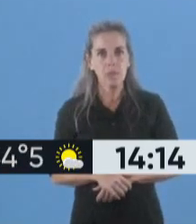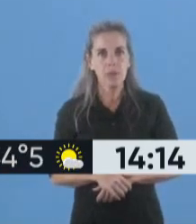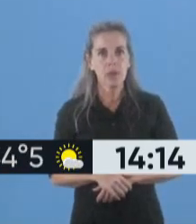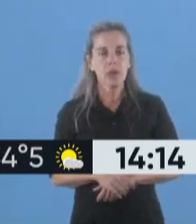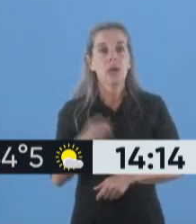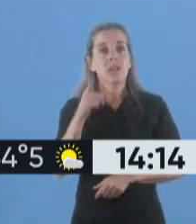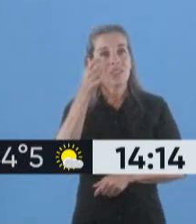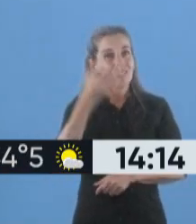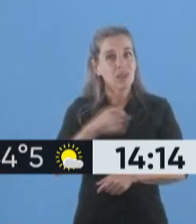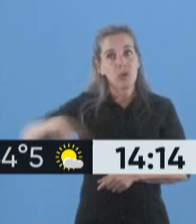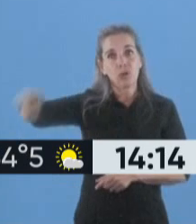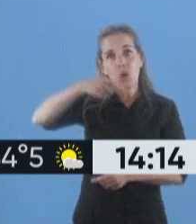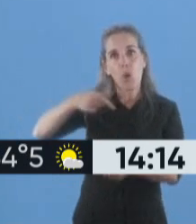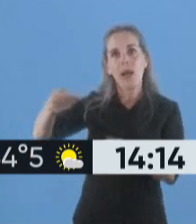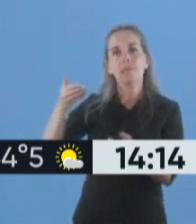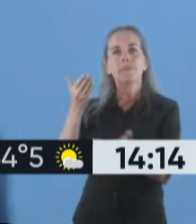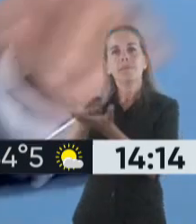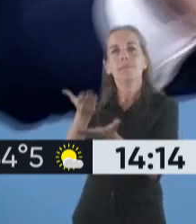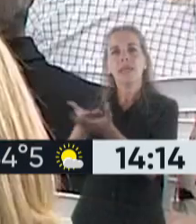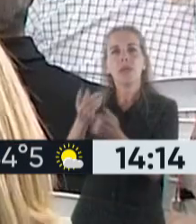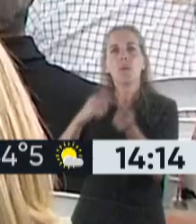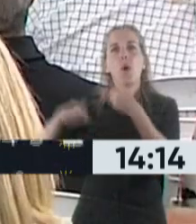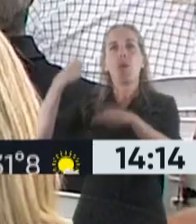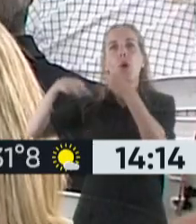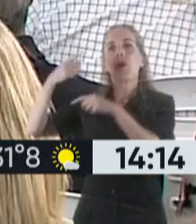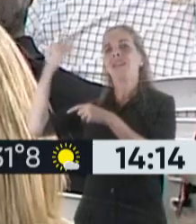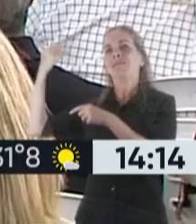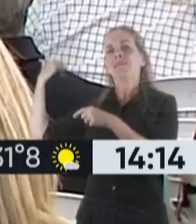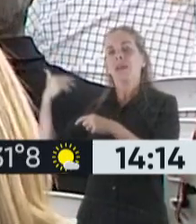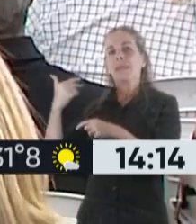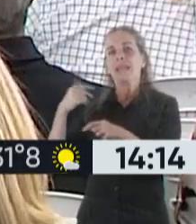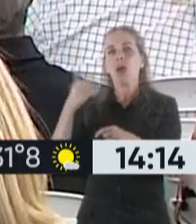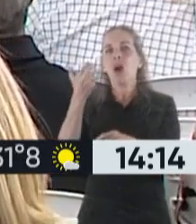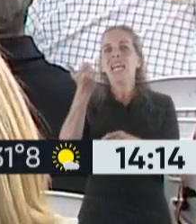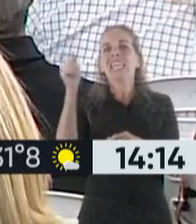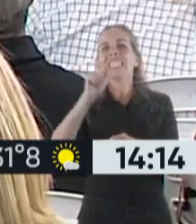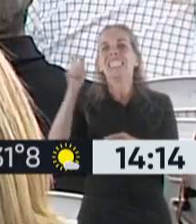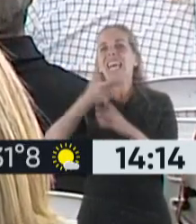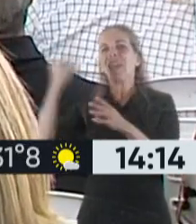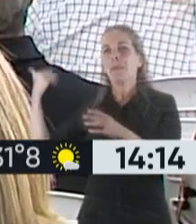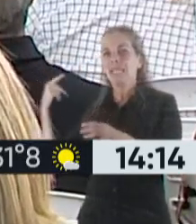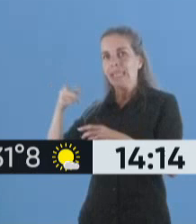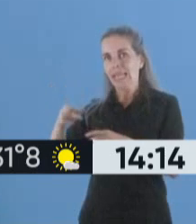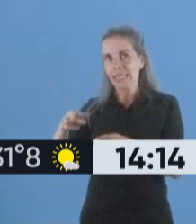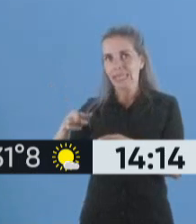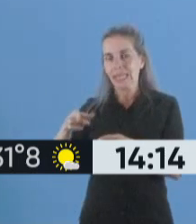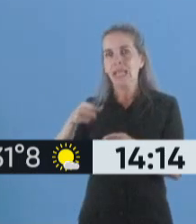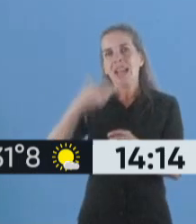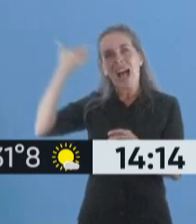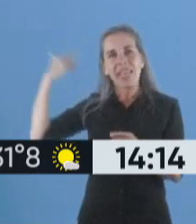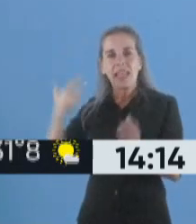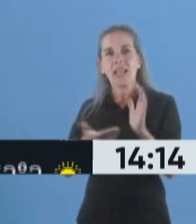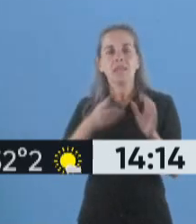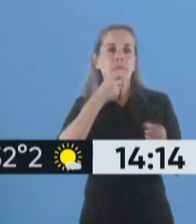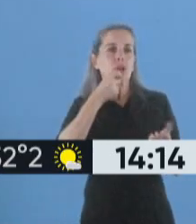le van a proponer es volver a ese pasado. Durante 6 meses no recibían su cuota, donde le sacaban los